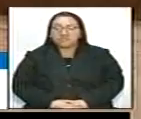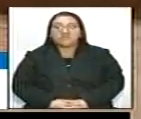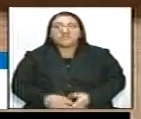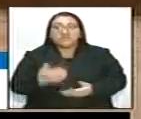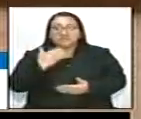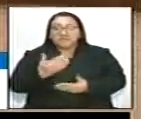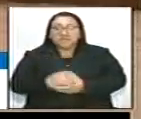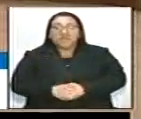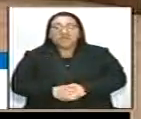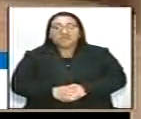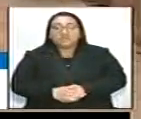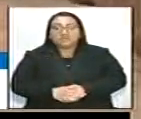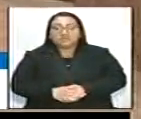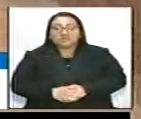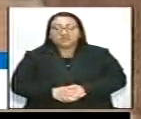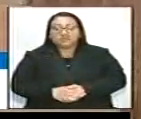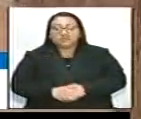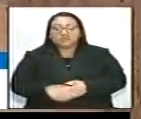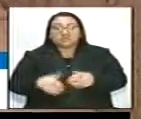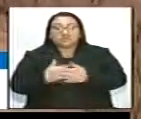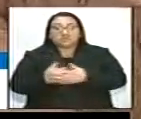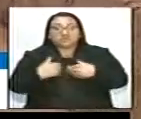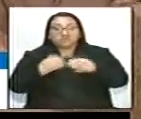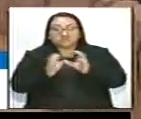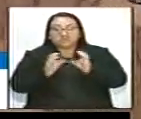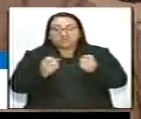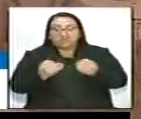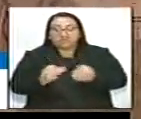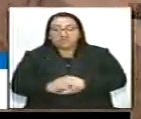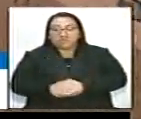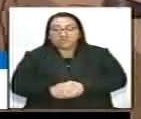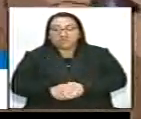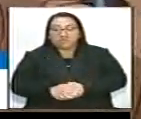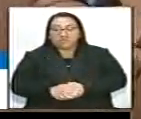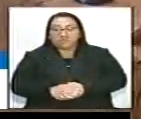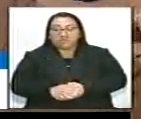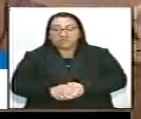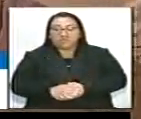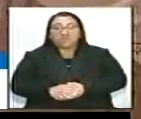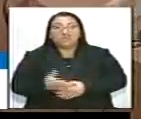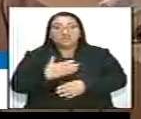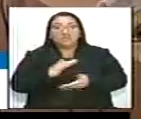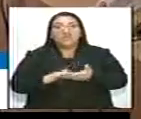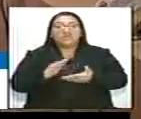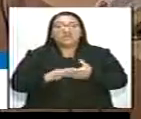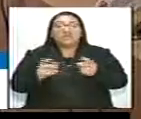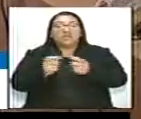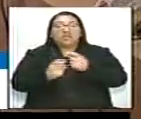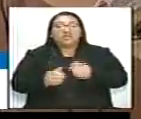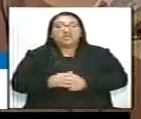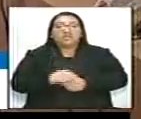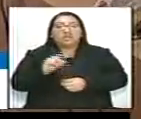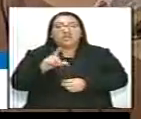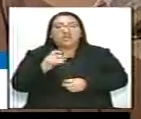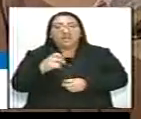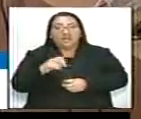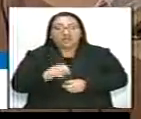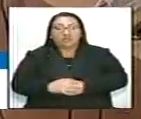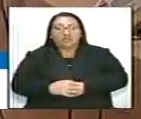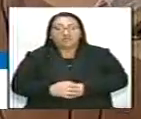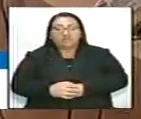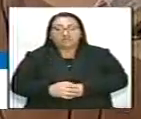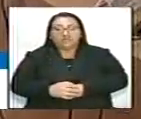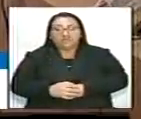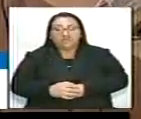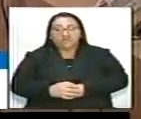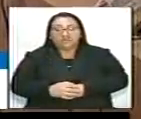gracias. Contando entonces con el quórum reglamentario y considerando la licencia del congresista Johnny Lescano